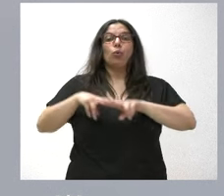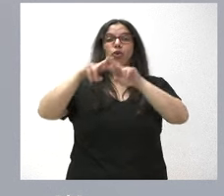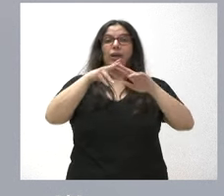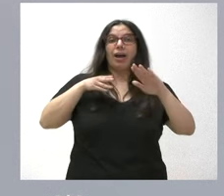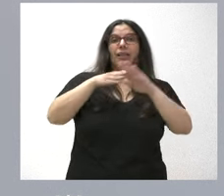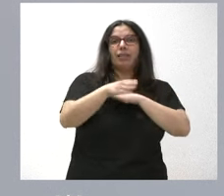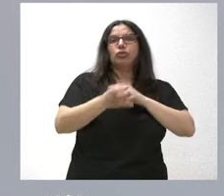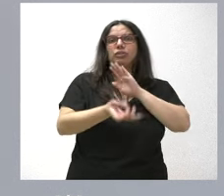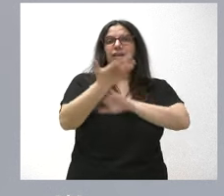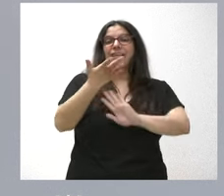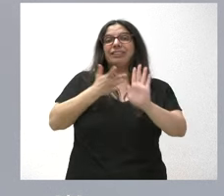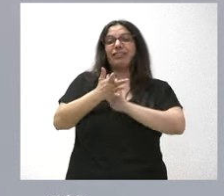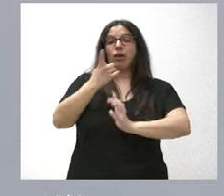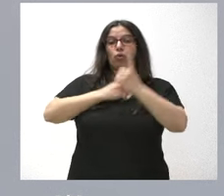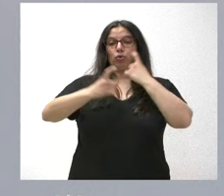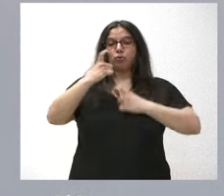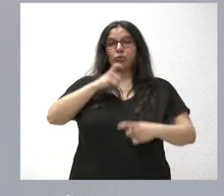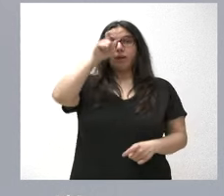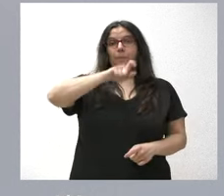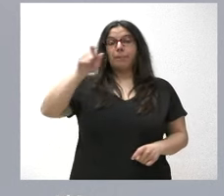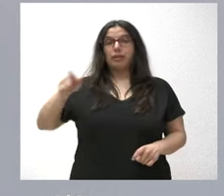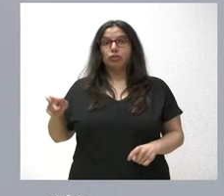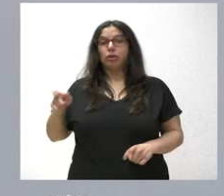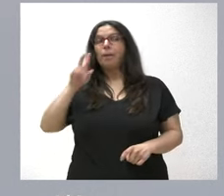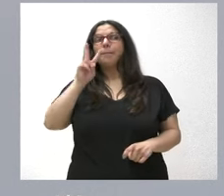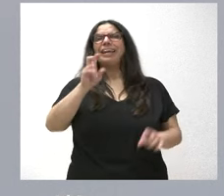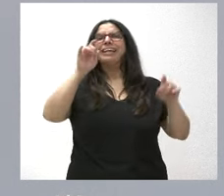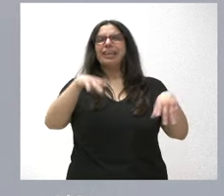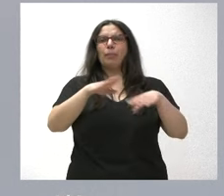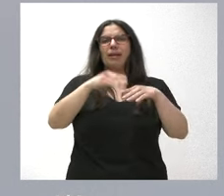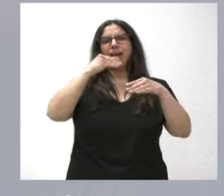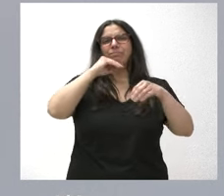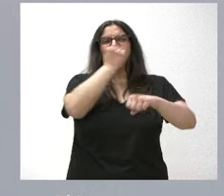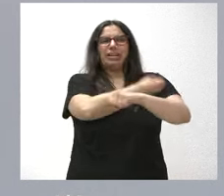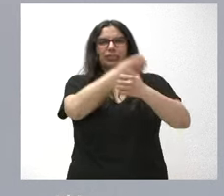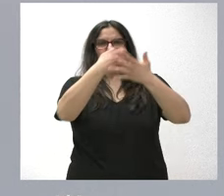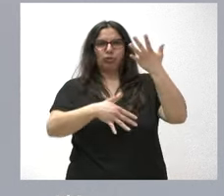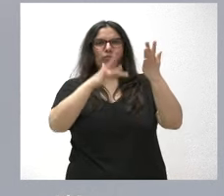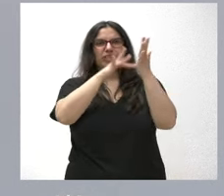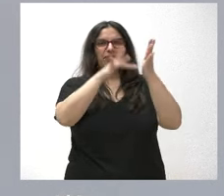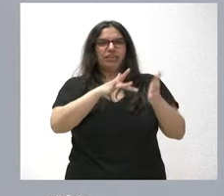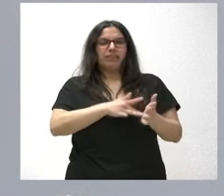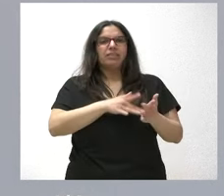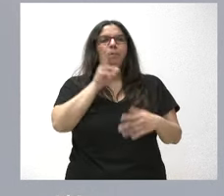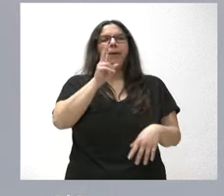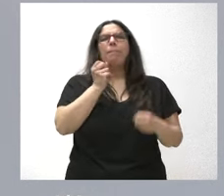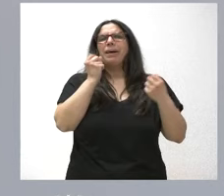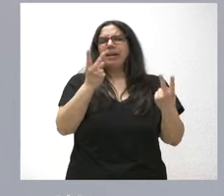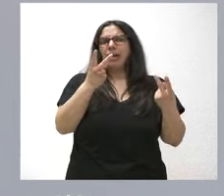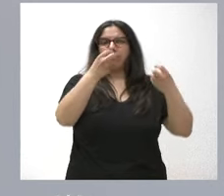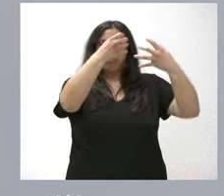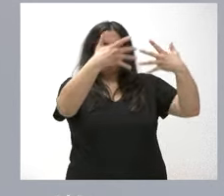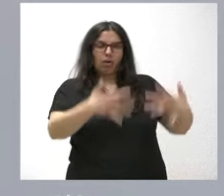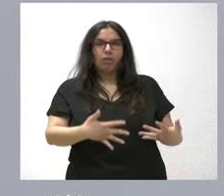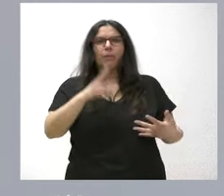decir, la consulta de quien ha accedido a los datos de la persona, en qué fecha y con qué motivación. De esta forma, todas las